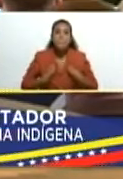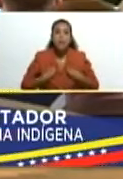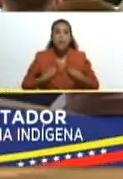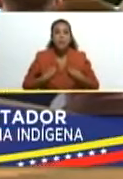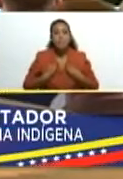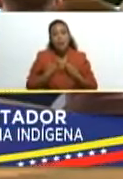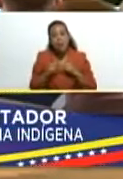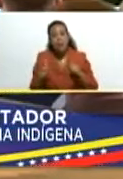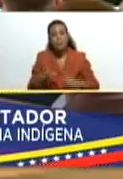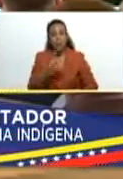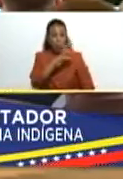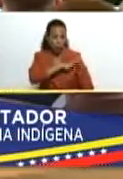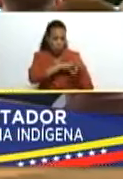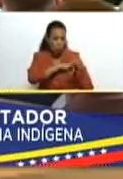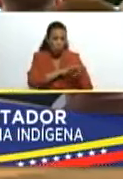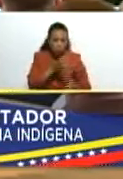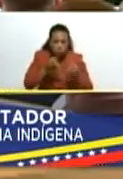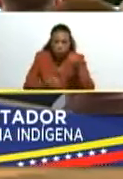sociolibertario,